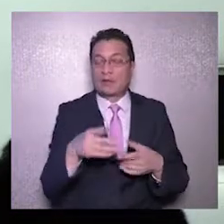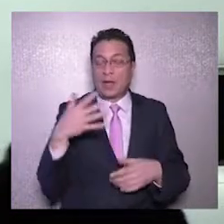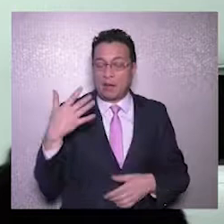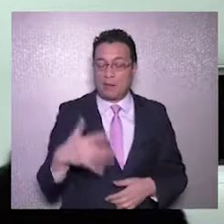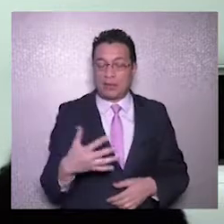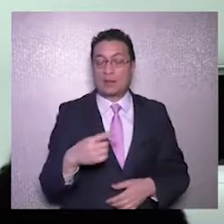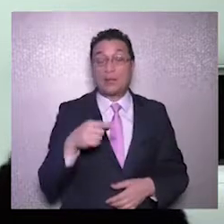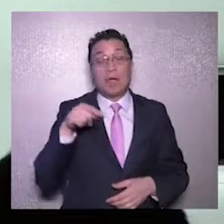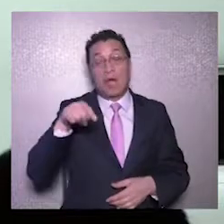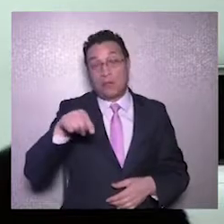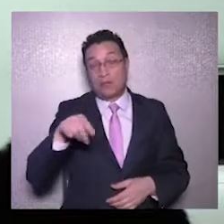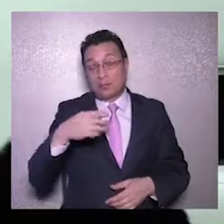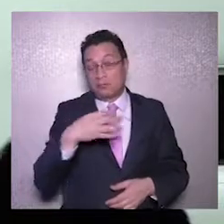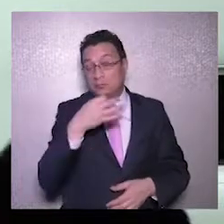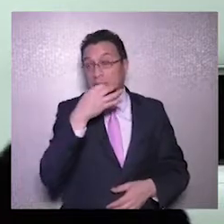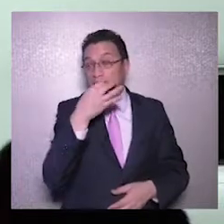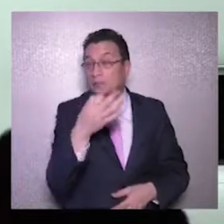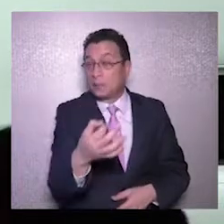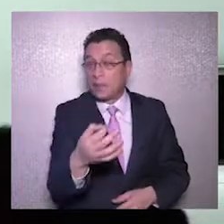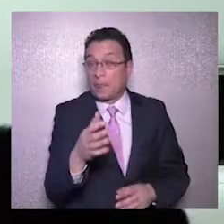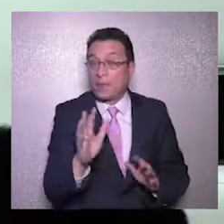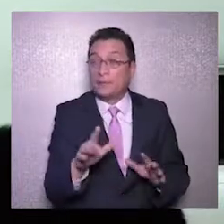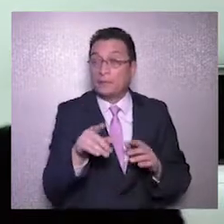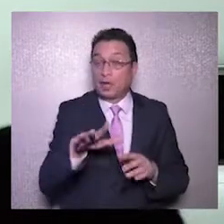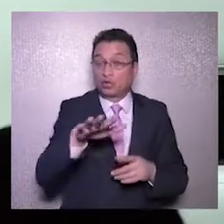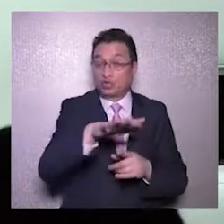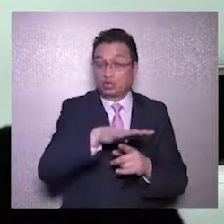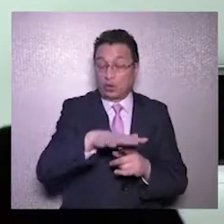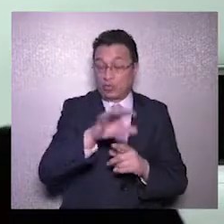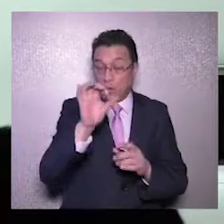Ahora, yendo a la situación puntual,